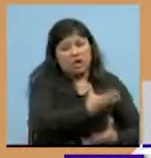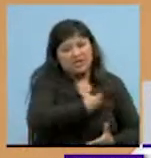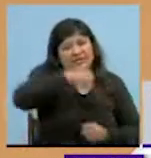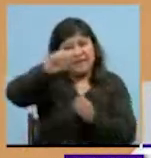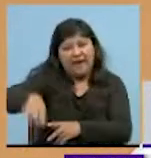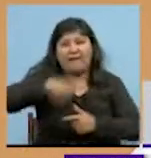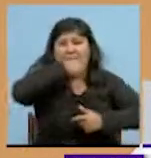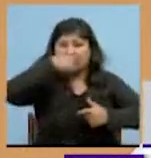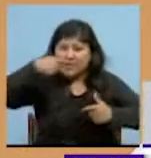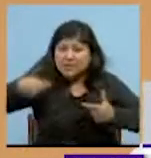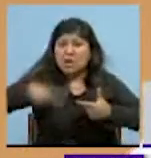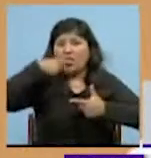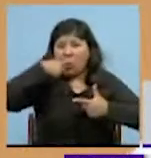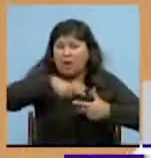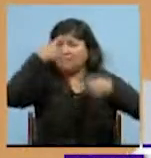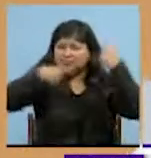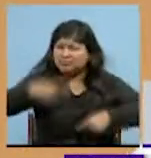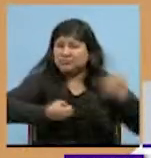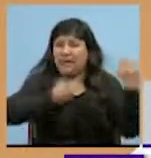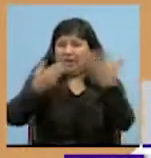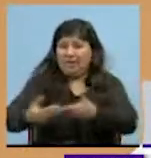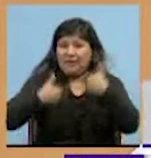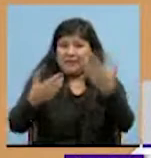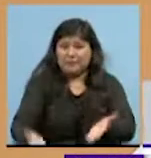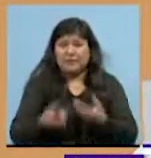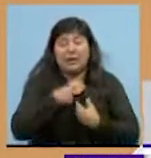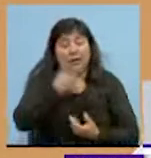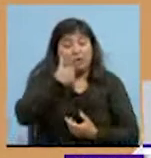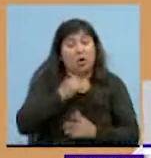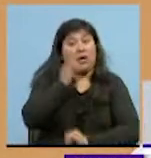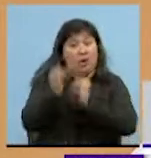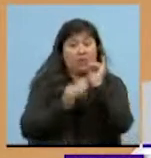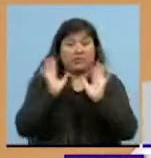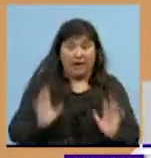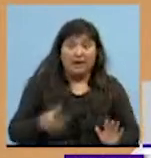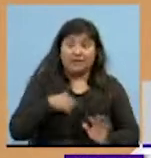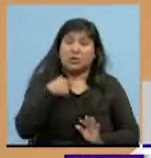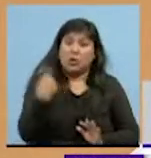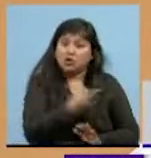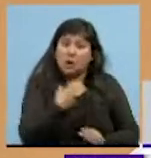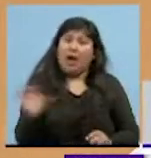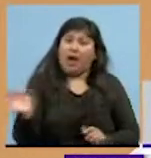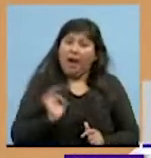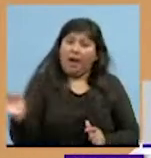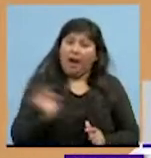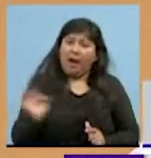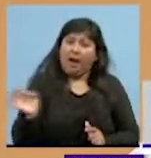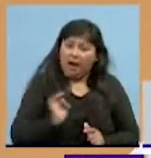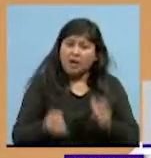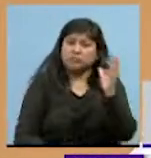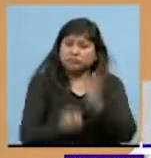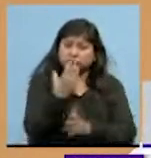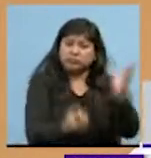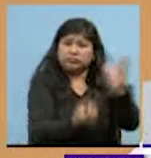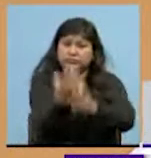estar, ¿cómo quiero poder cerrar algo si cuando realmente hemos logrado hacer en estos años 7 puestos de salud